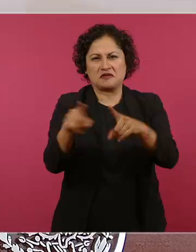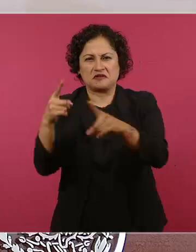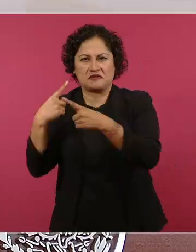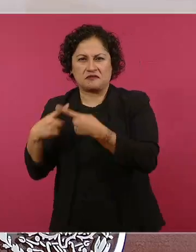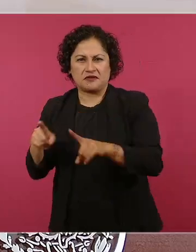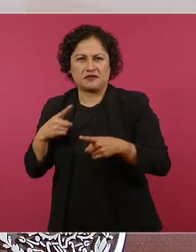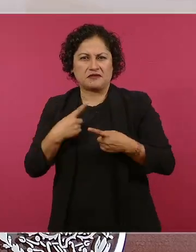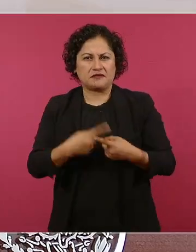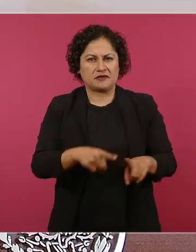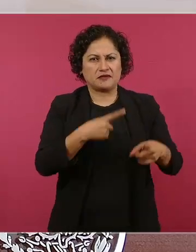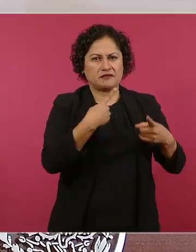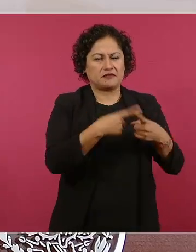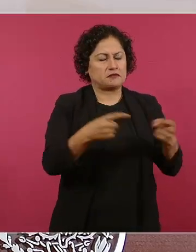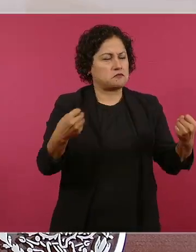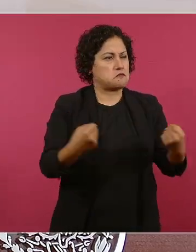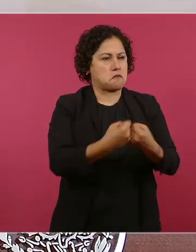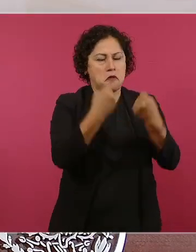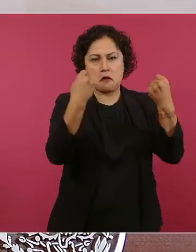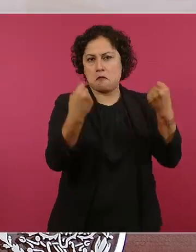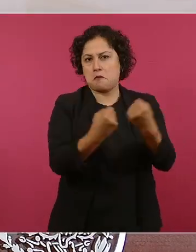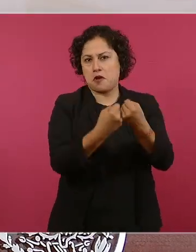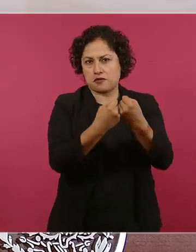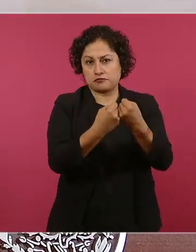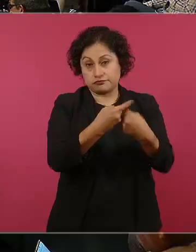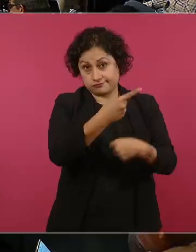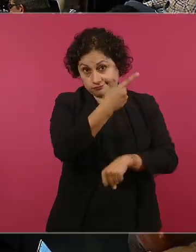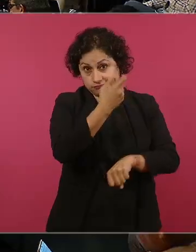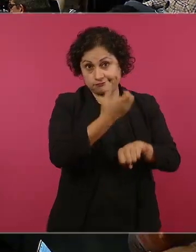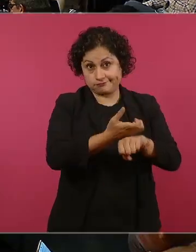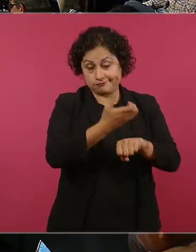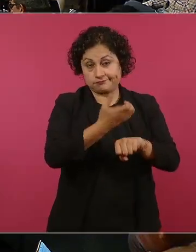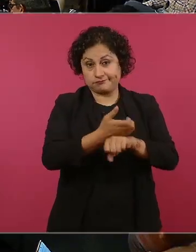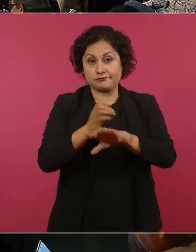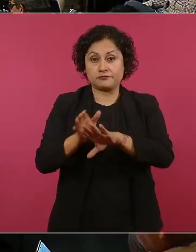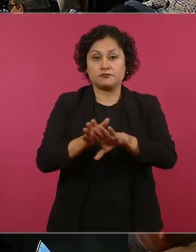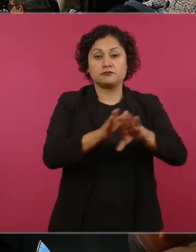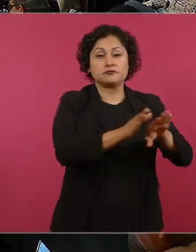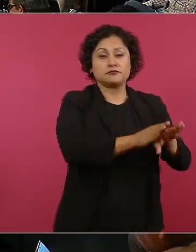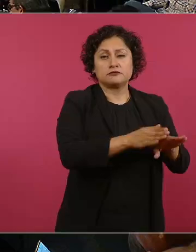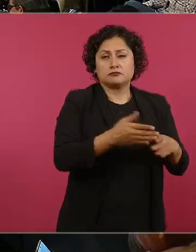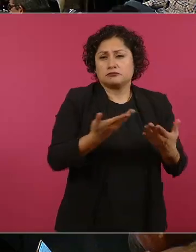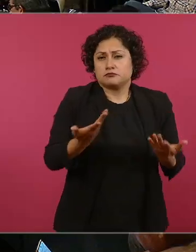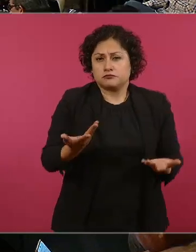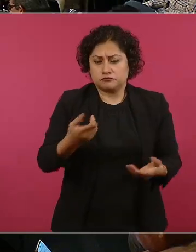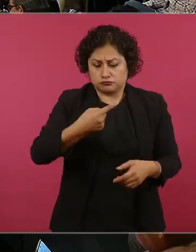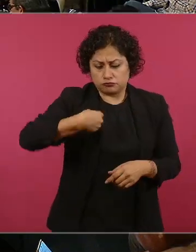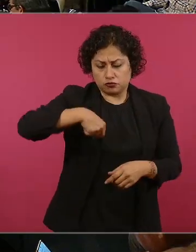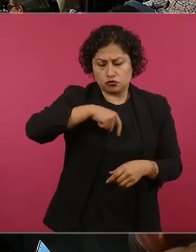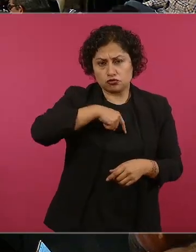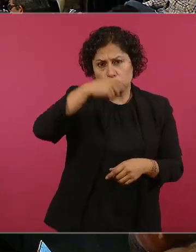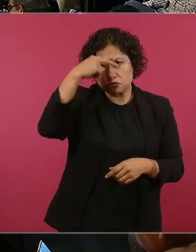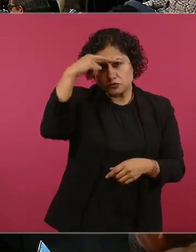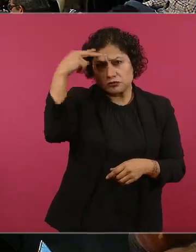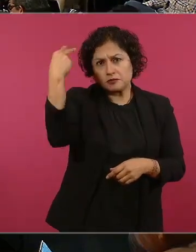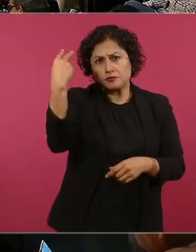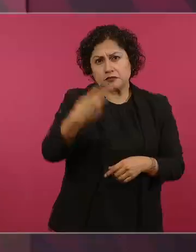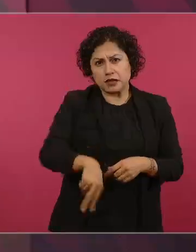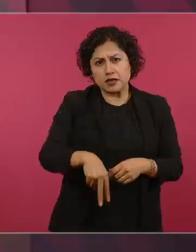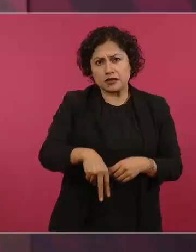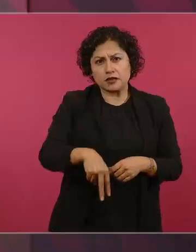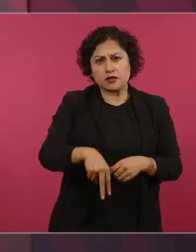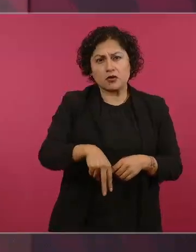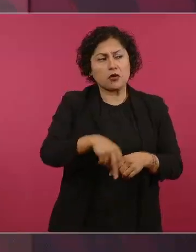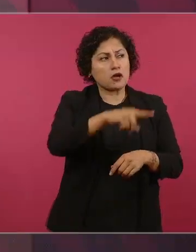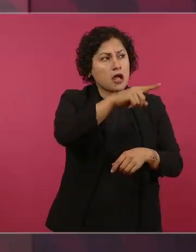sabemos, salen estos comunicados que están manejados